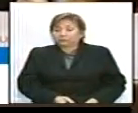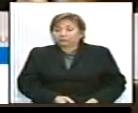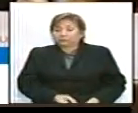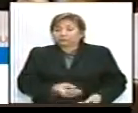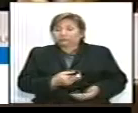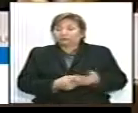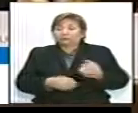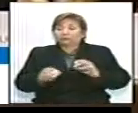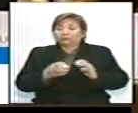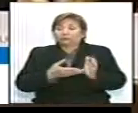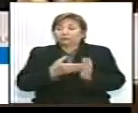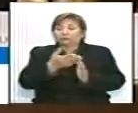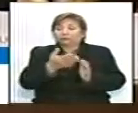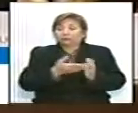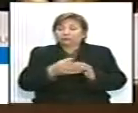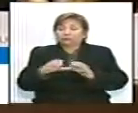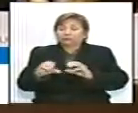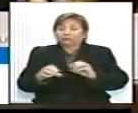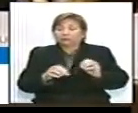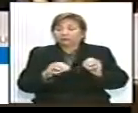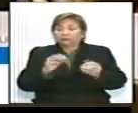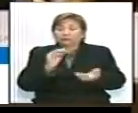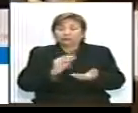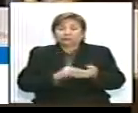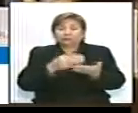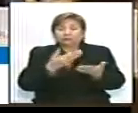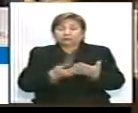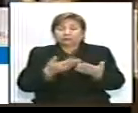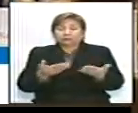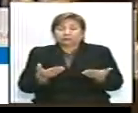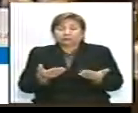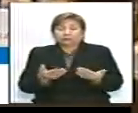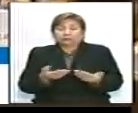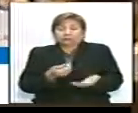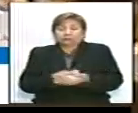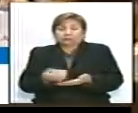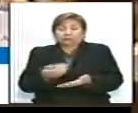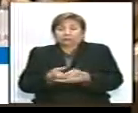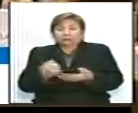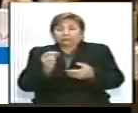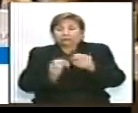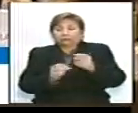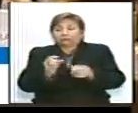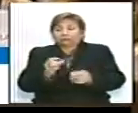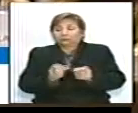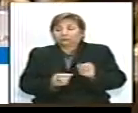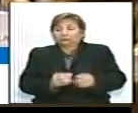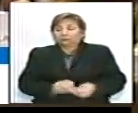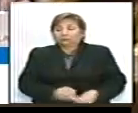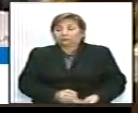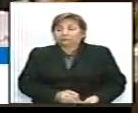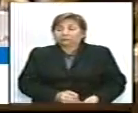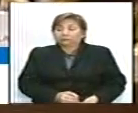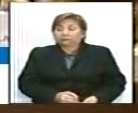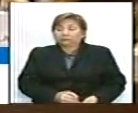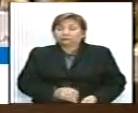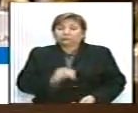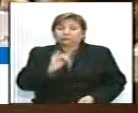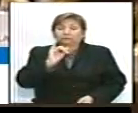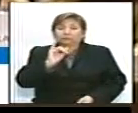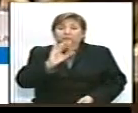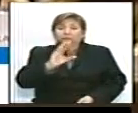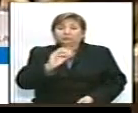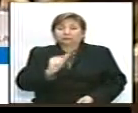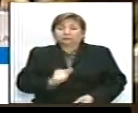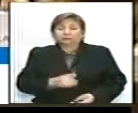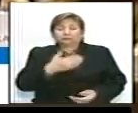manera estamos nosotros gestionando mayor eficiencia en el gasto público, ¿no? ICA.